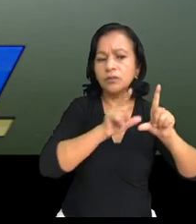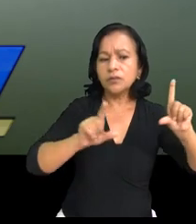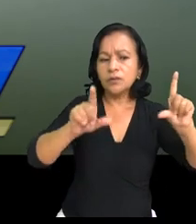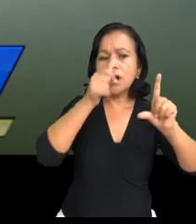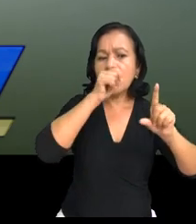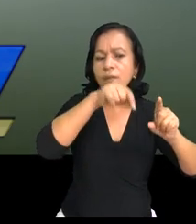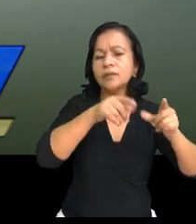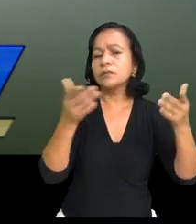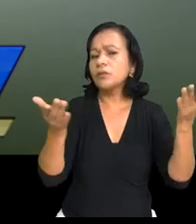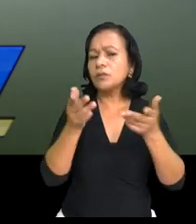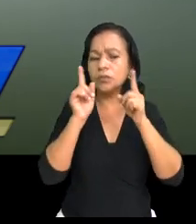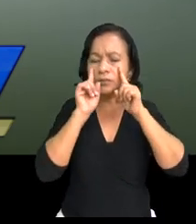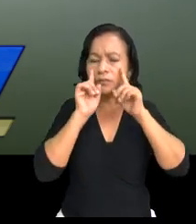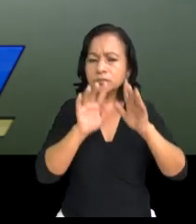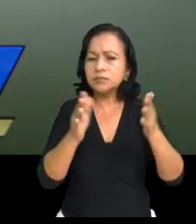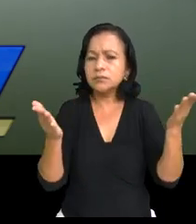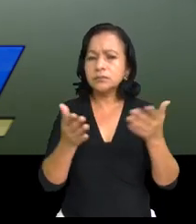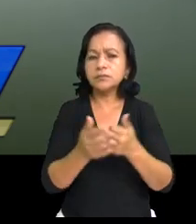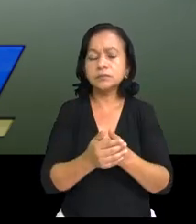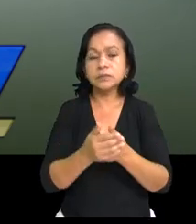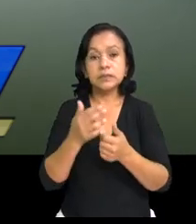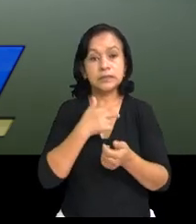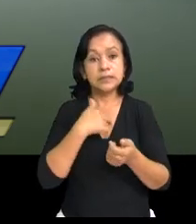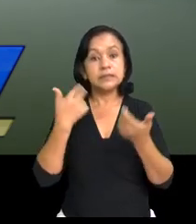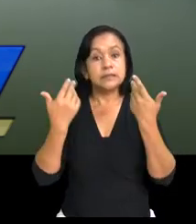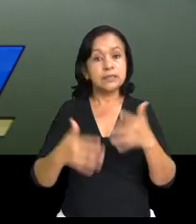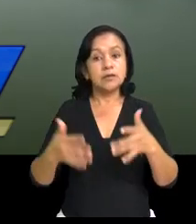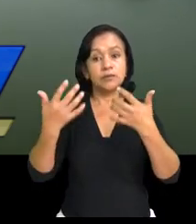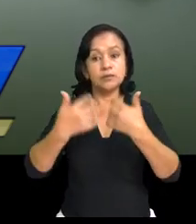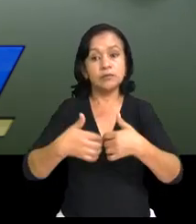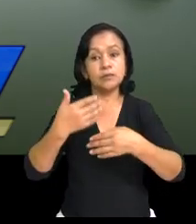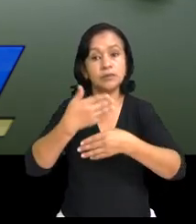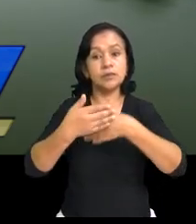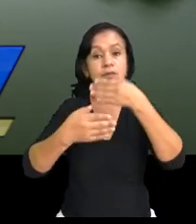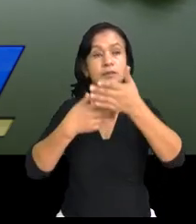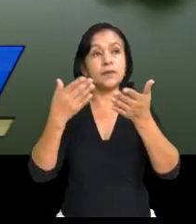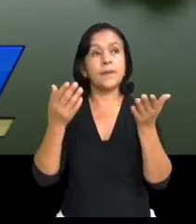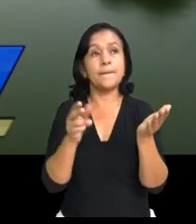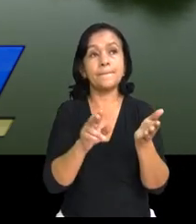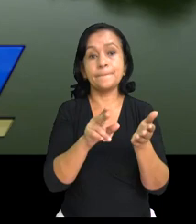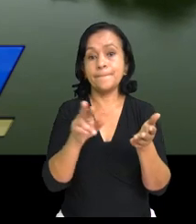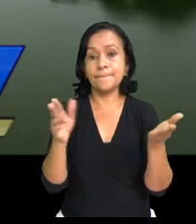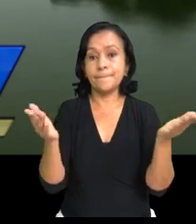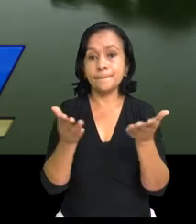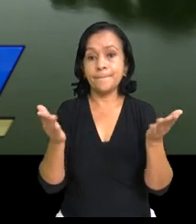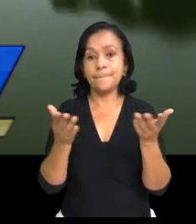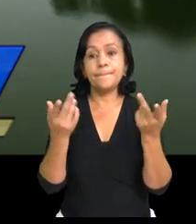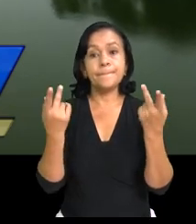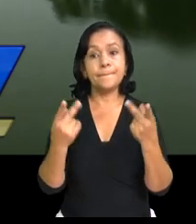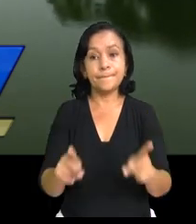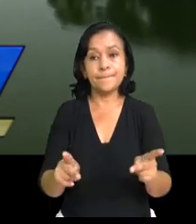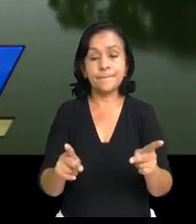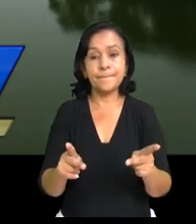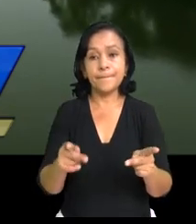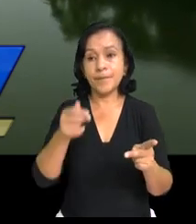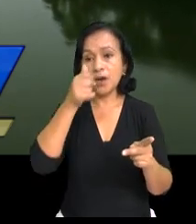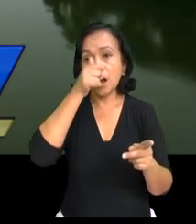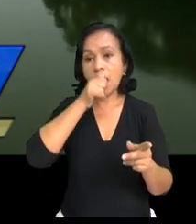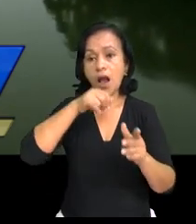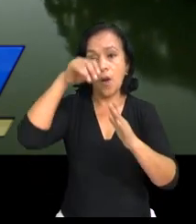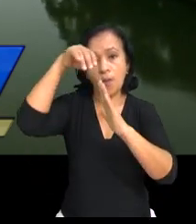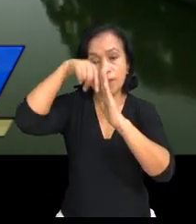importancia, porque de repente pueden tener la infraestructura instalada y la capacidad misma, ¿no? Sin embargo, si el manto acuífero